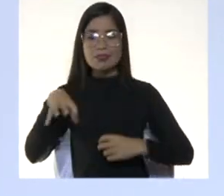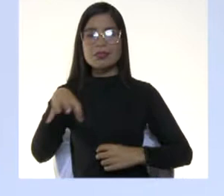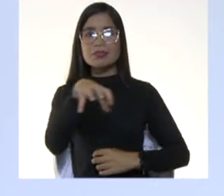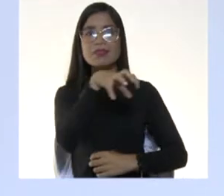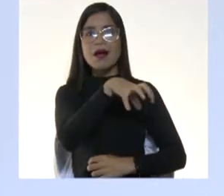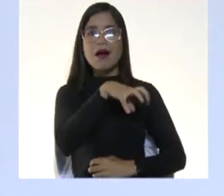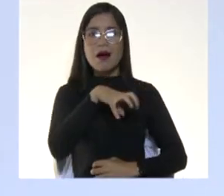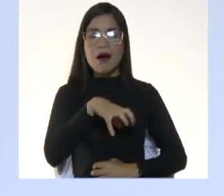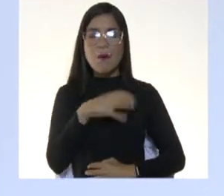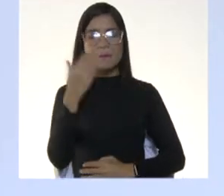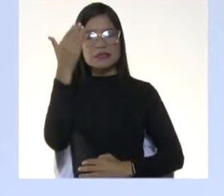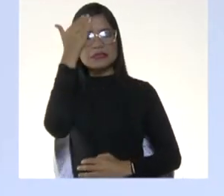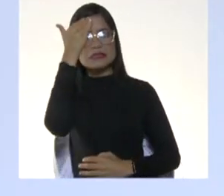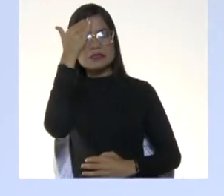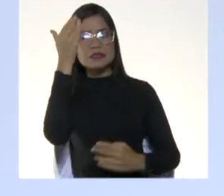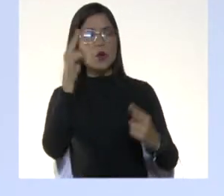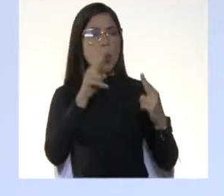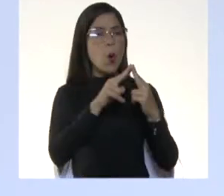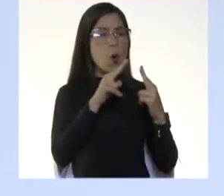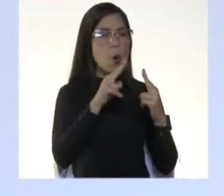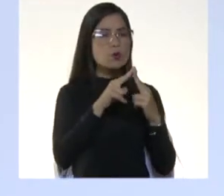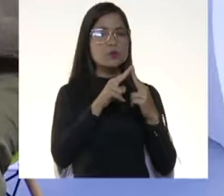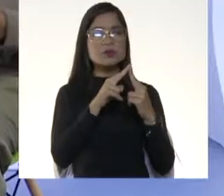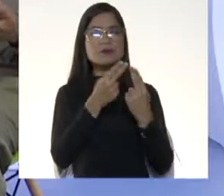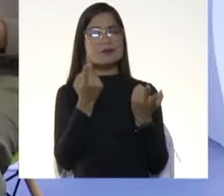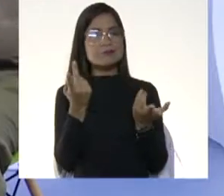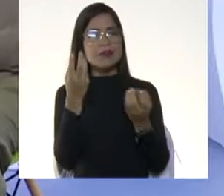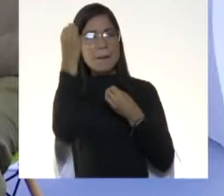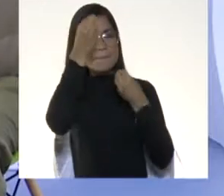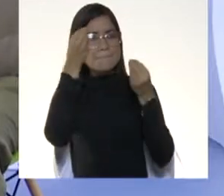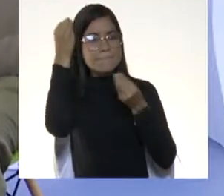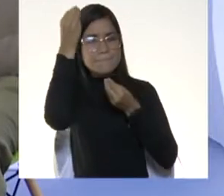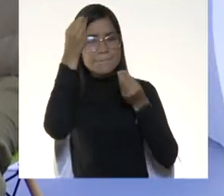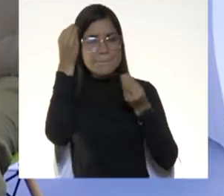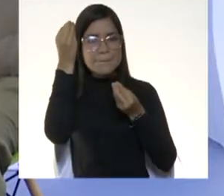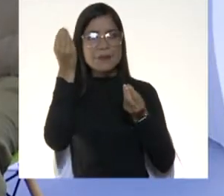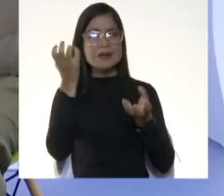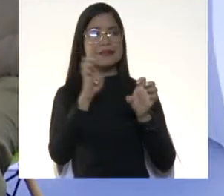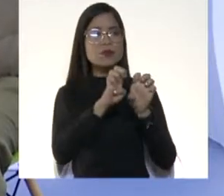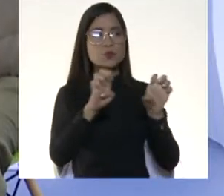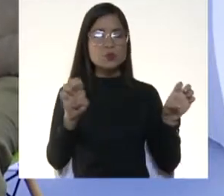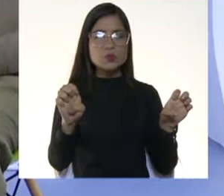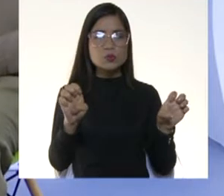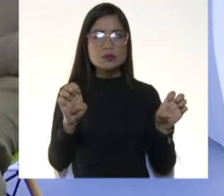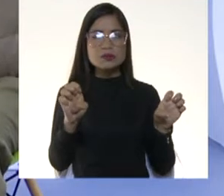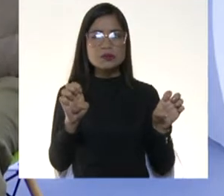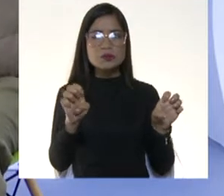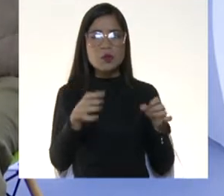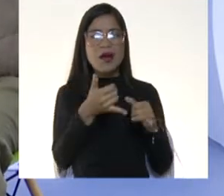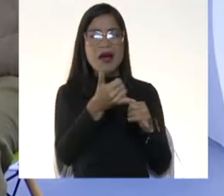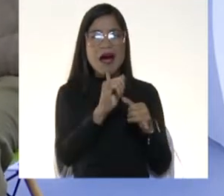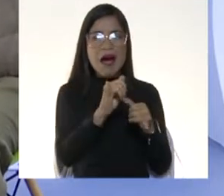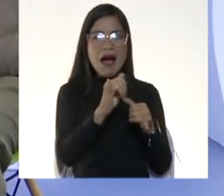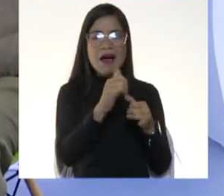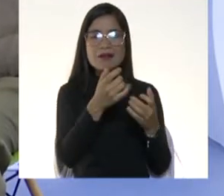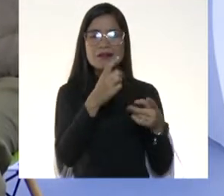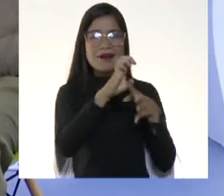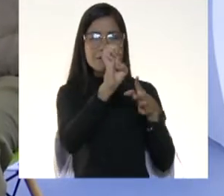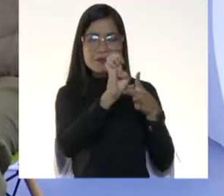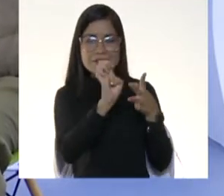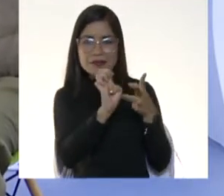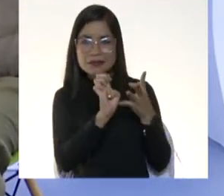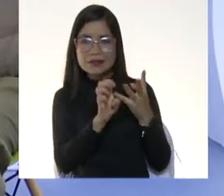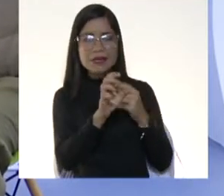cuál era la opinión de esos elementos educativos que permean el territorio. Fue tan importante y